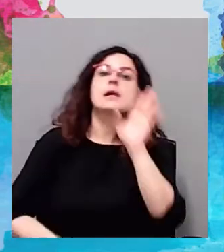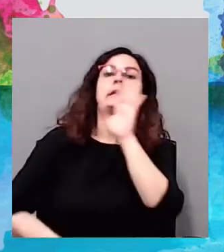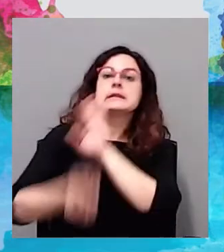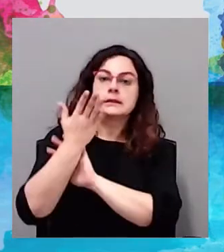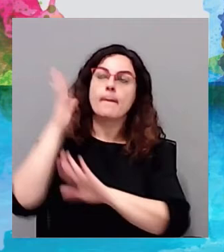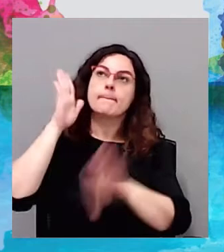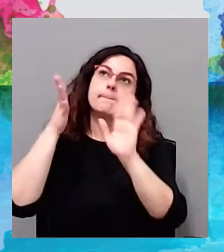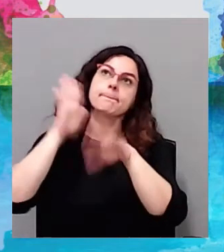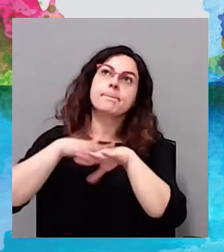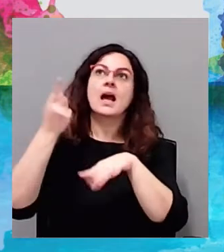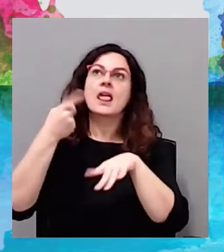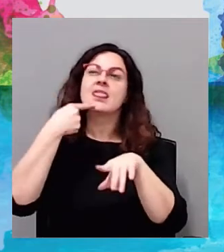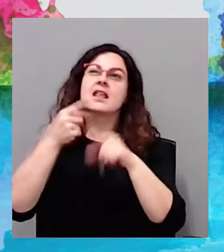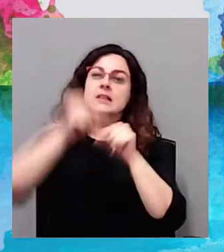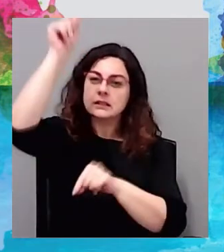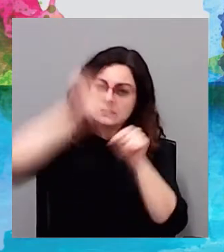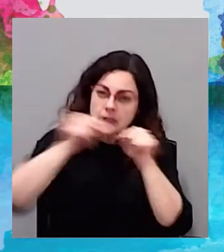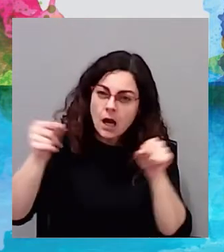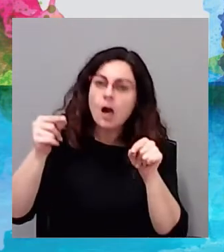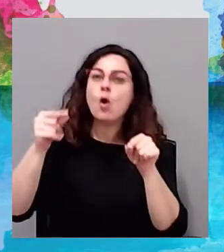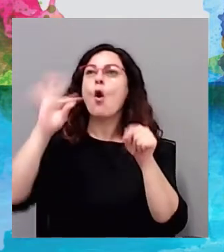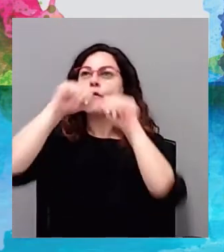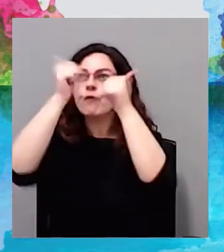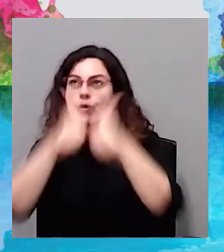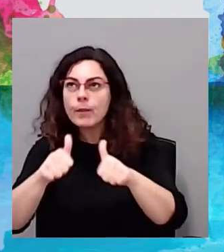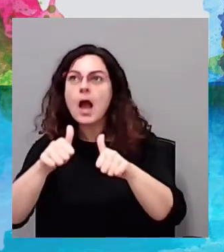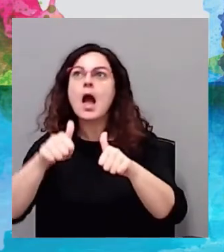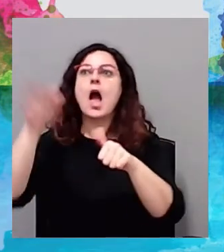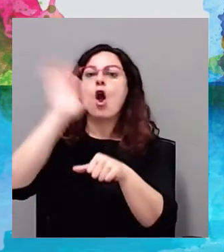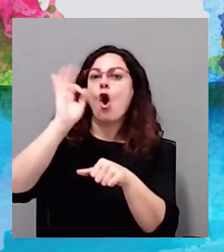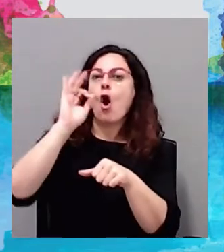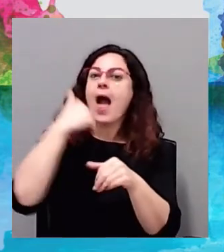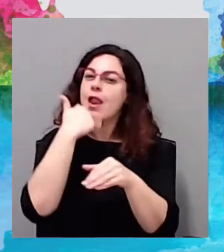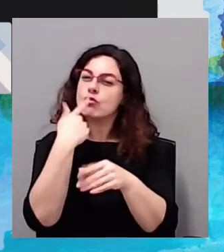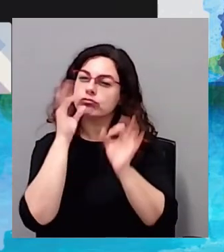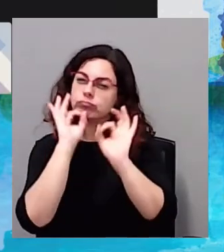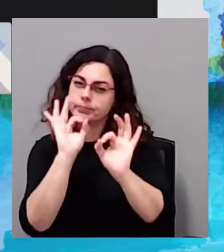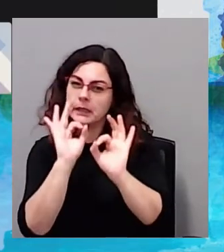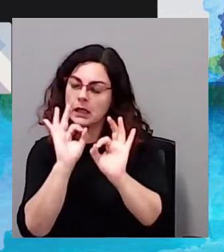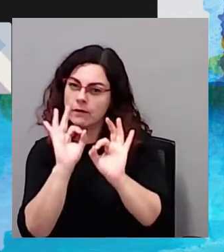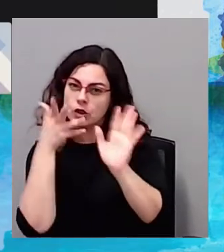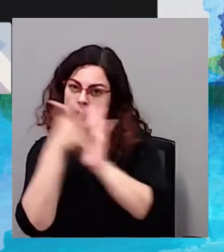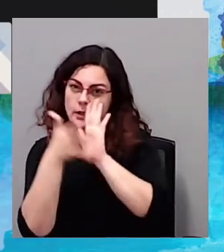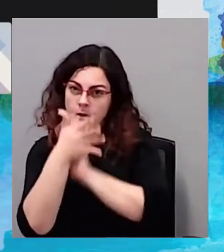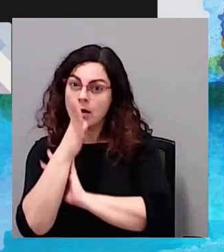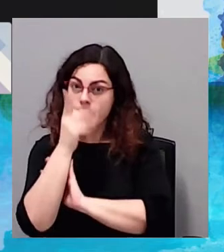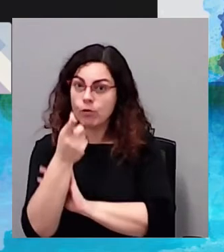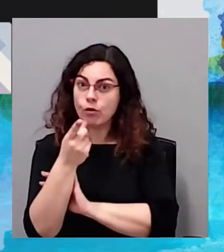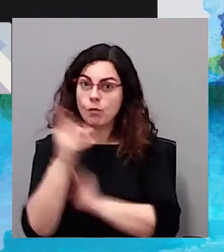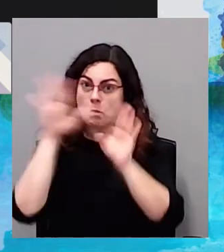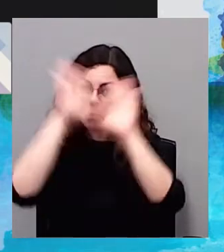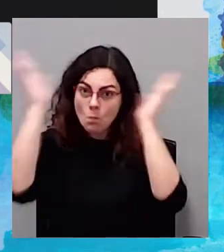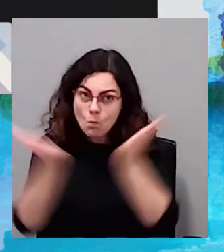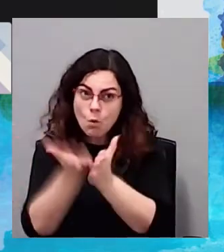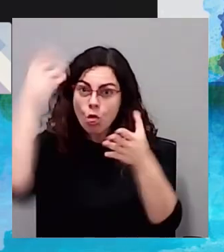tamaño o cualquier atributo visual fundamental, porque hay conocimiento del mundo con otros elementos y sobre todo